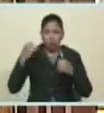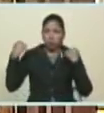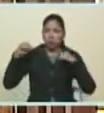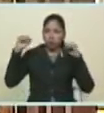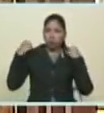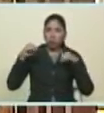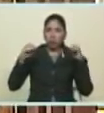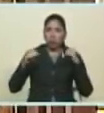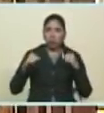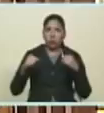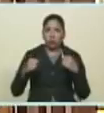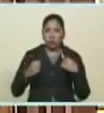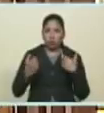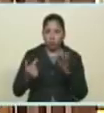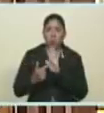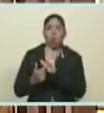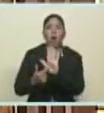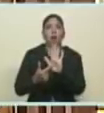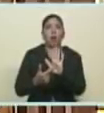Y practico.